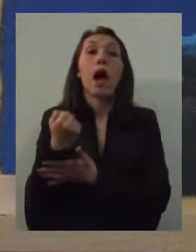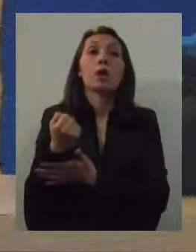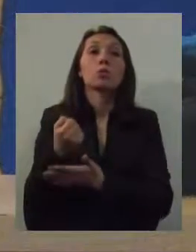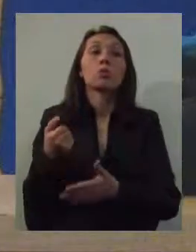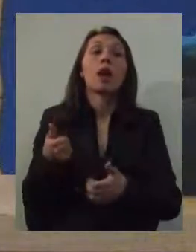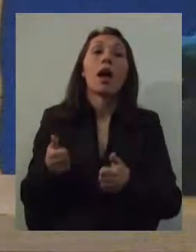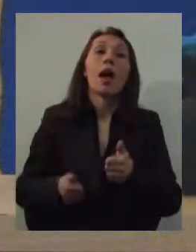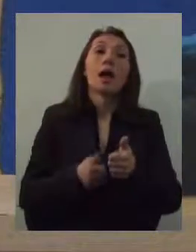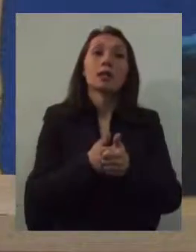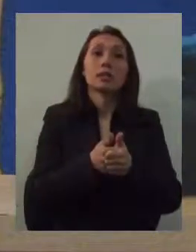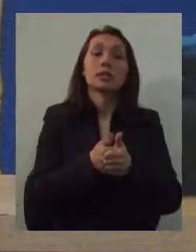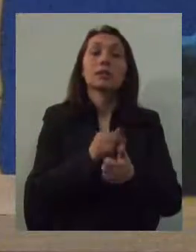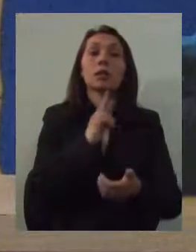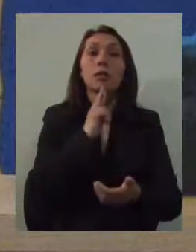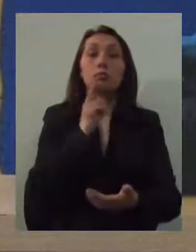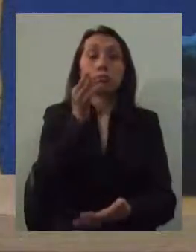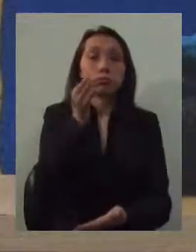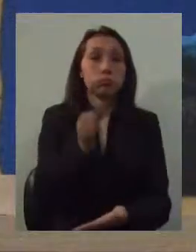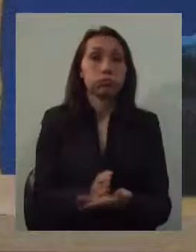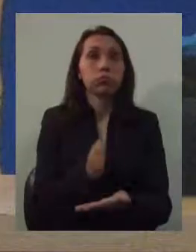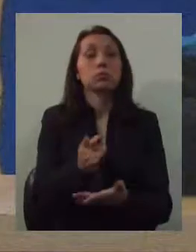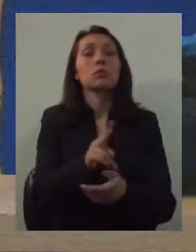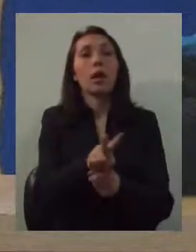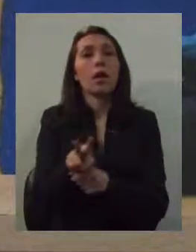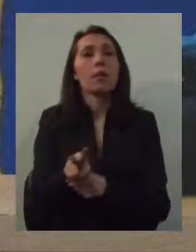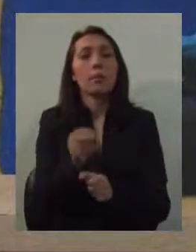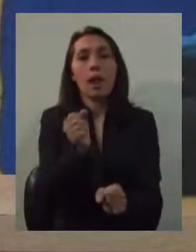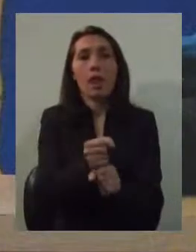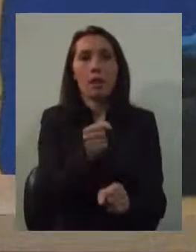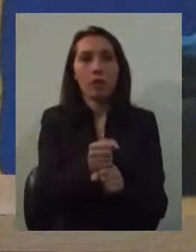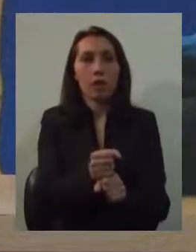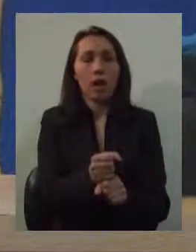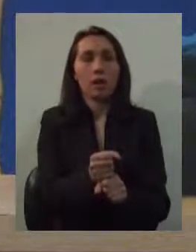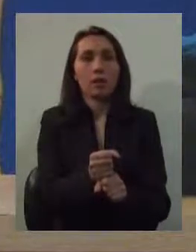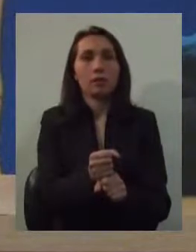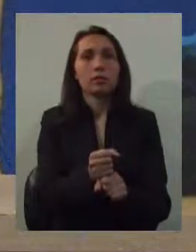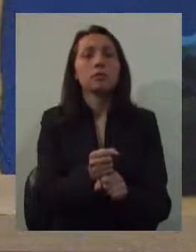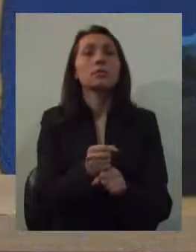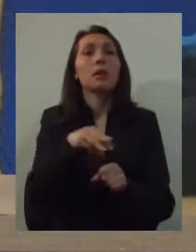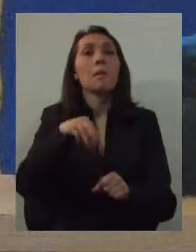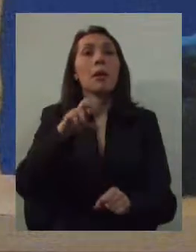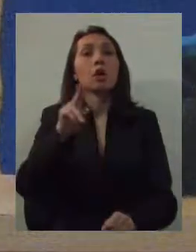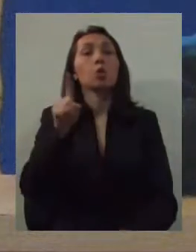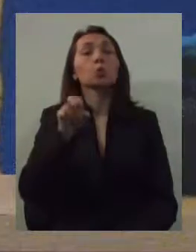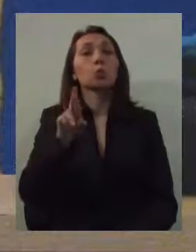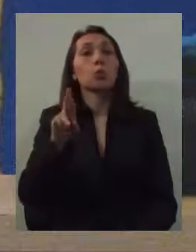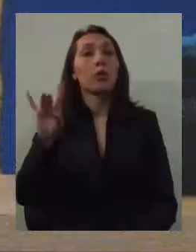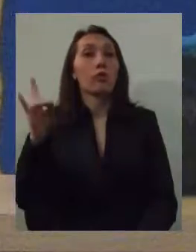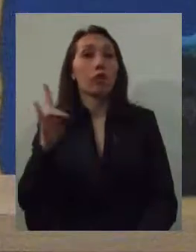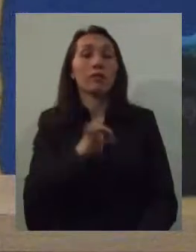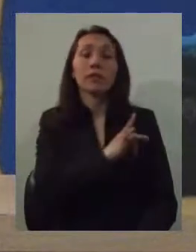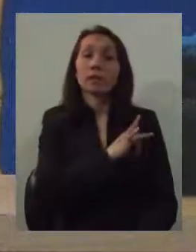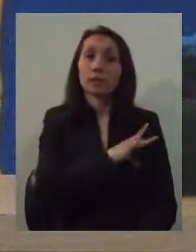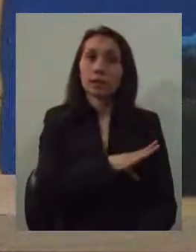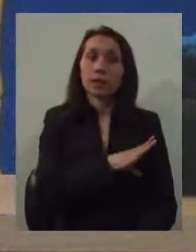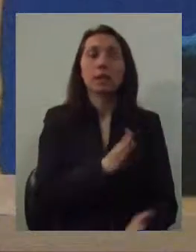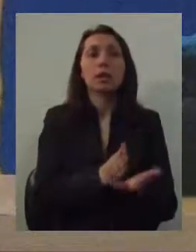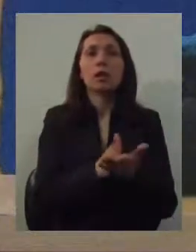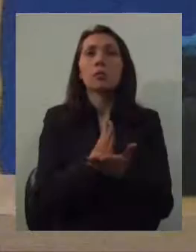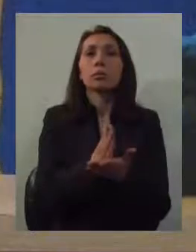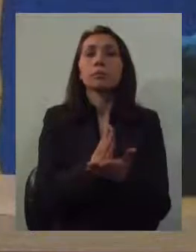Asistencia Jurisdiccional en materia civil, comercial, laboral y administrativa del Mercosur, Bolivia y Chile, que